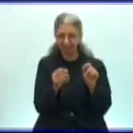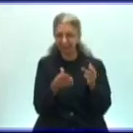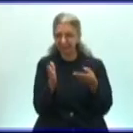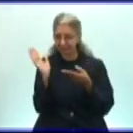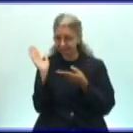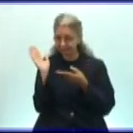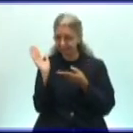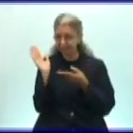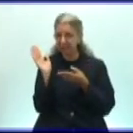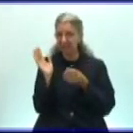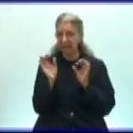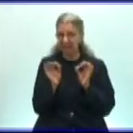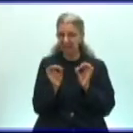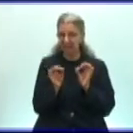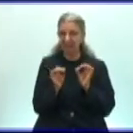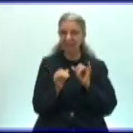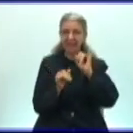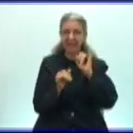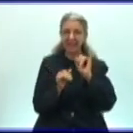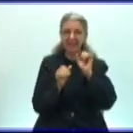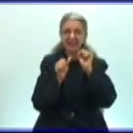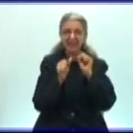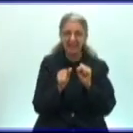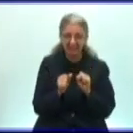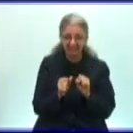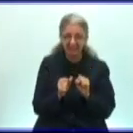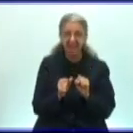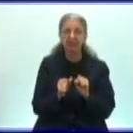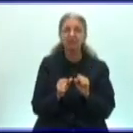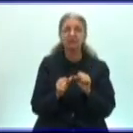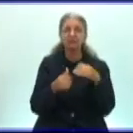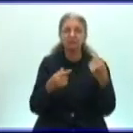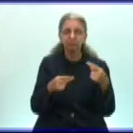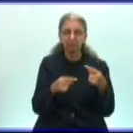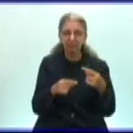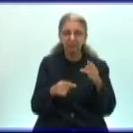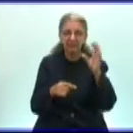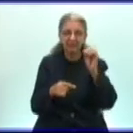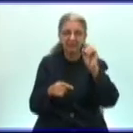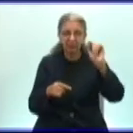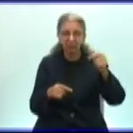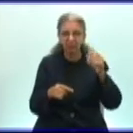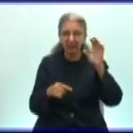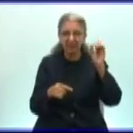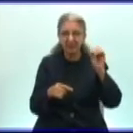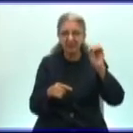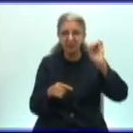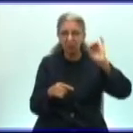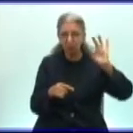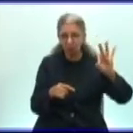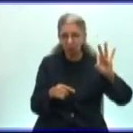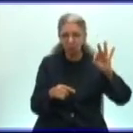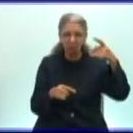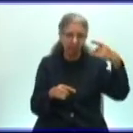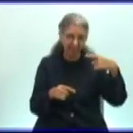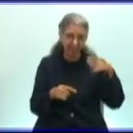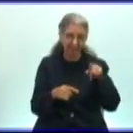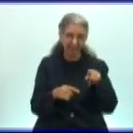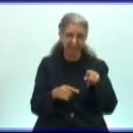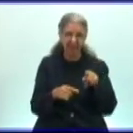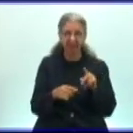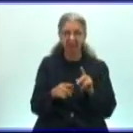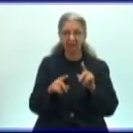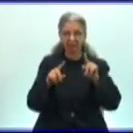la indicación del amperímetro. En este caso la intensidad, les repito, es de 0,08 amperes y